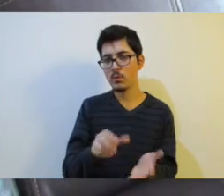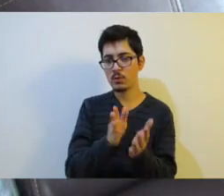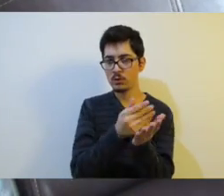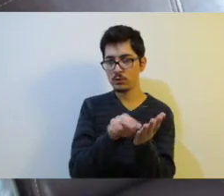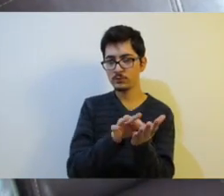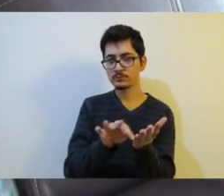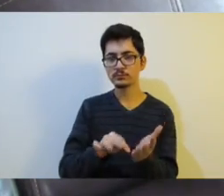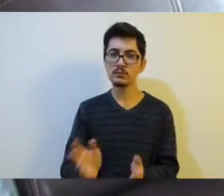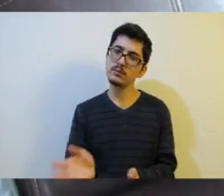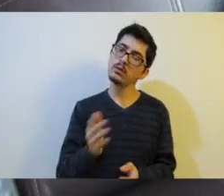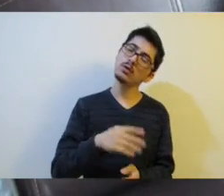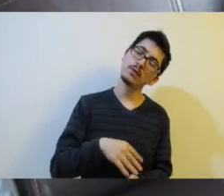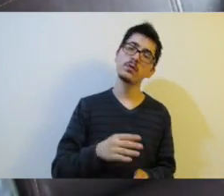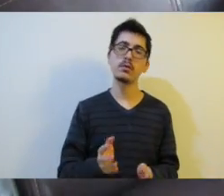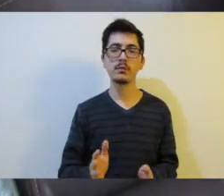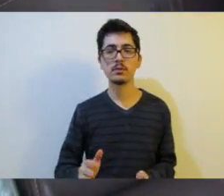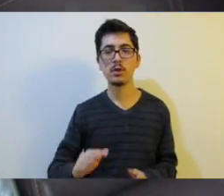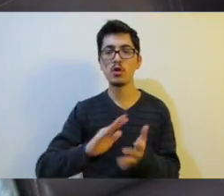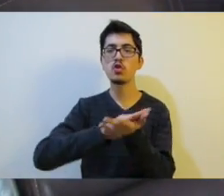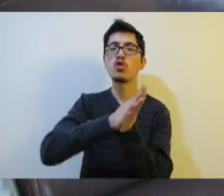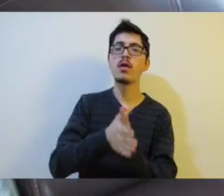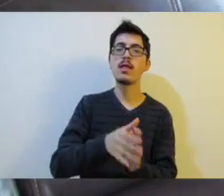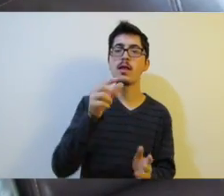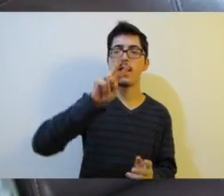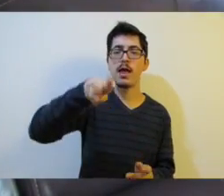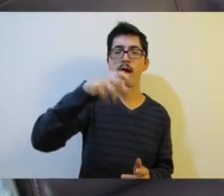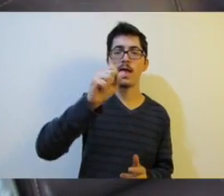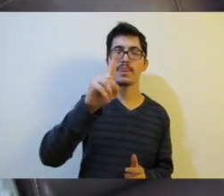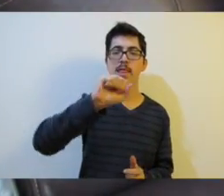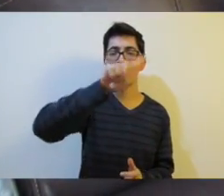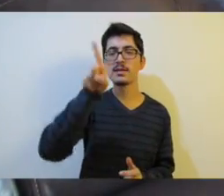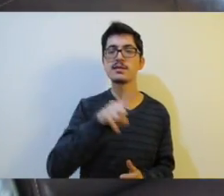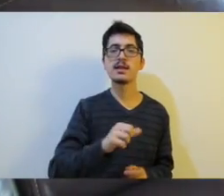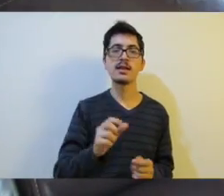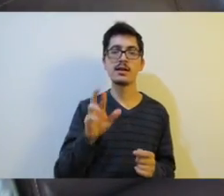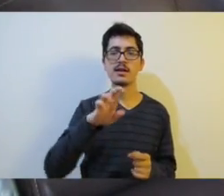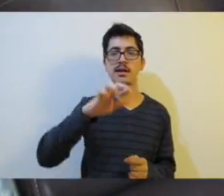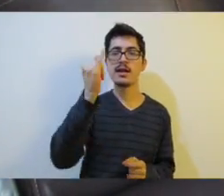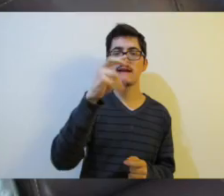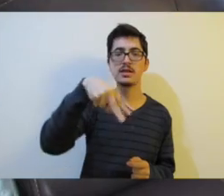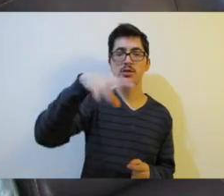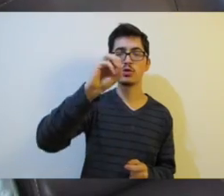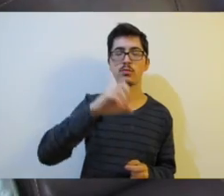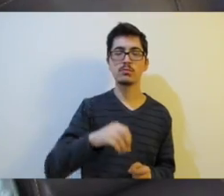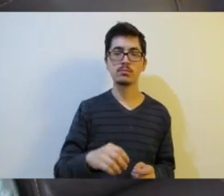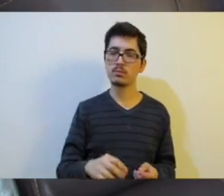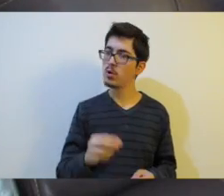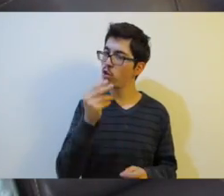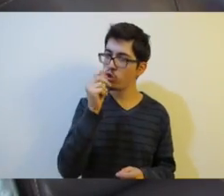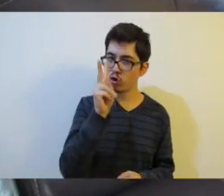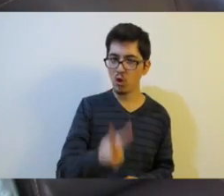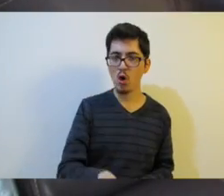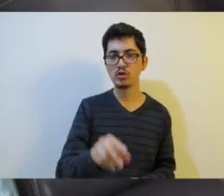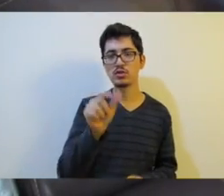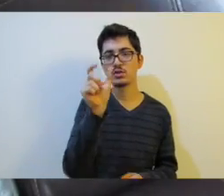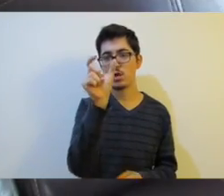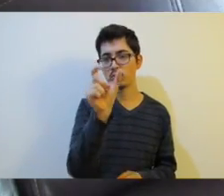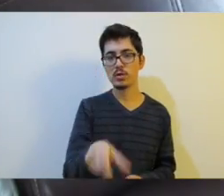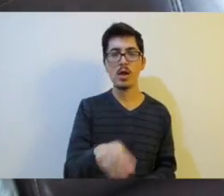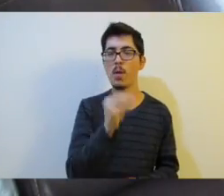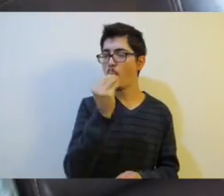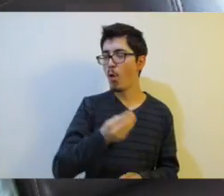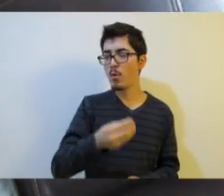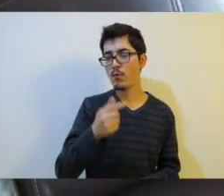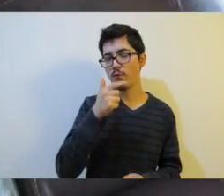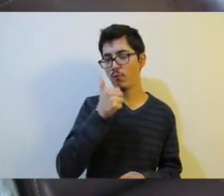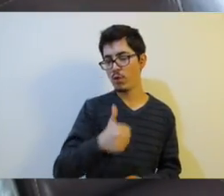increíble. Y la otra opción que tenemos es Todas las Hadas del Reino de Laura Gallego García. O sea, dos